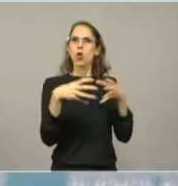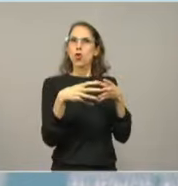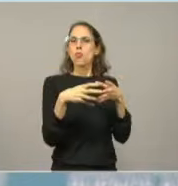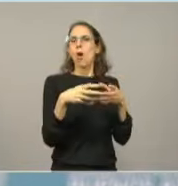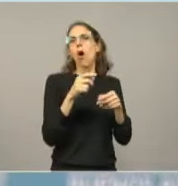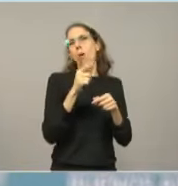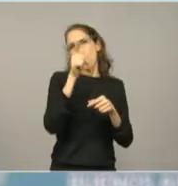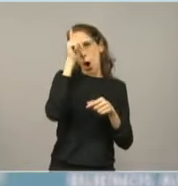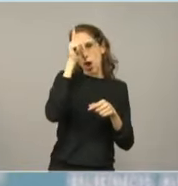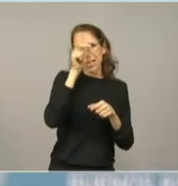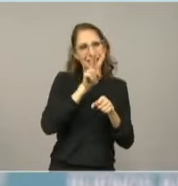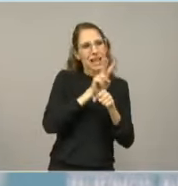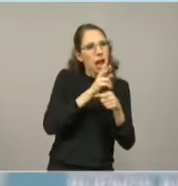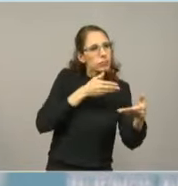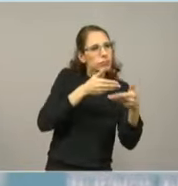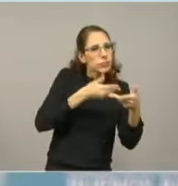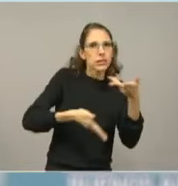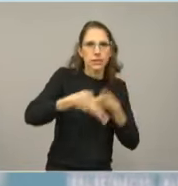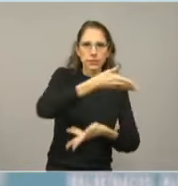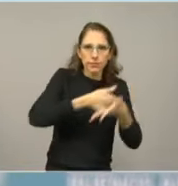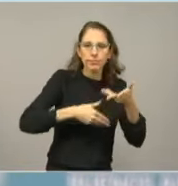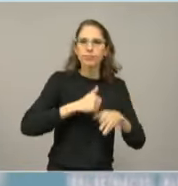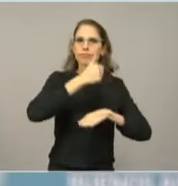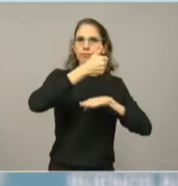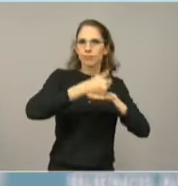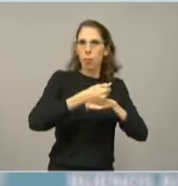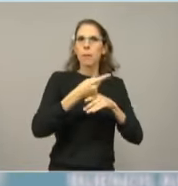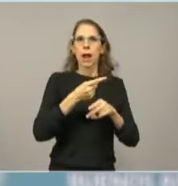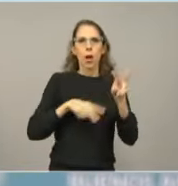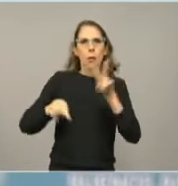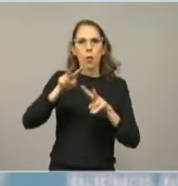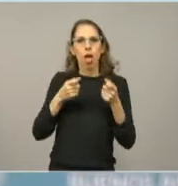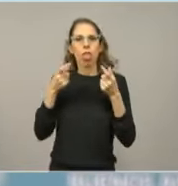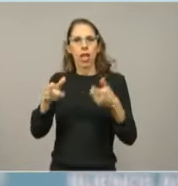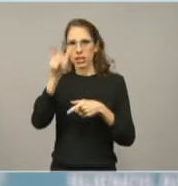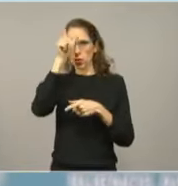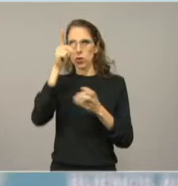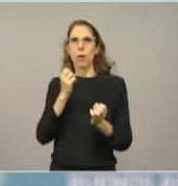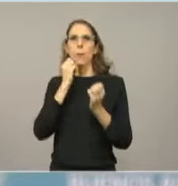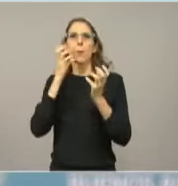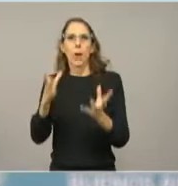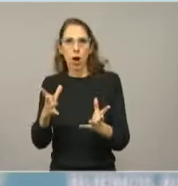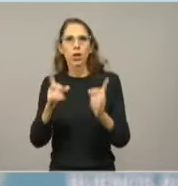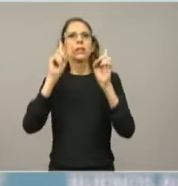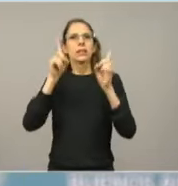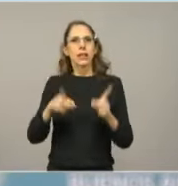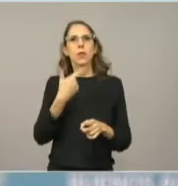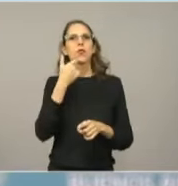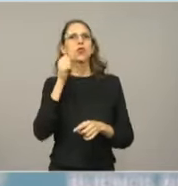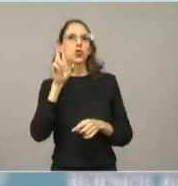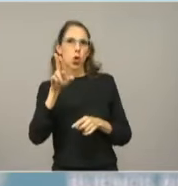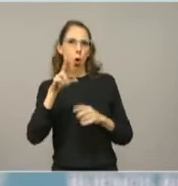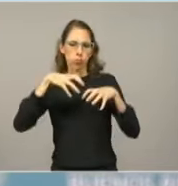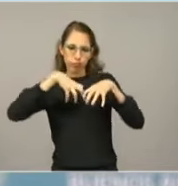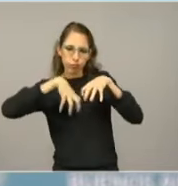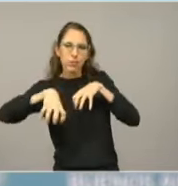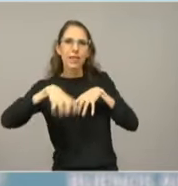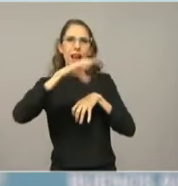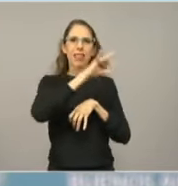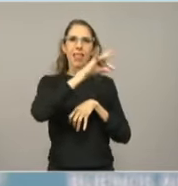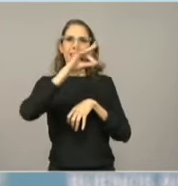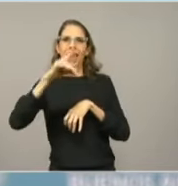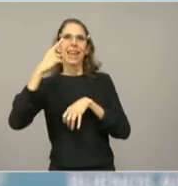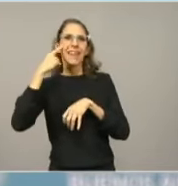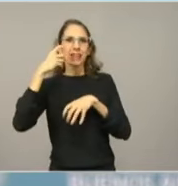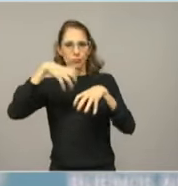aproximación para fortalecer las actividades de seguridad y también una subdelegación de la ddi en donde puntualmente